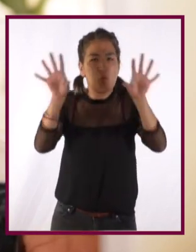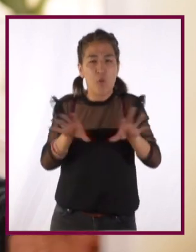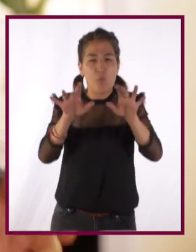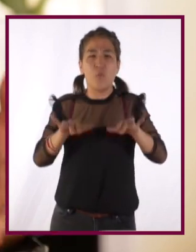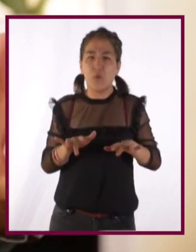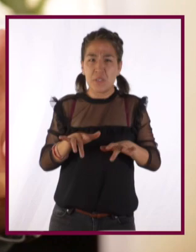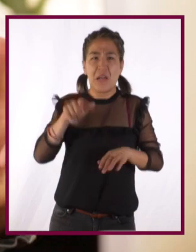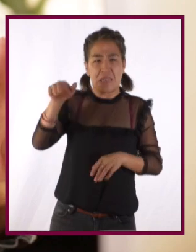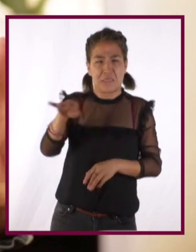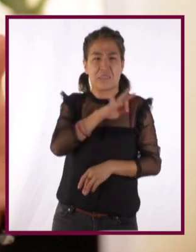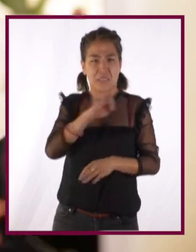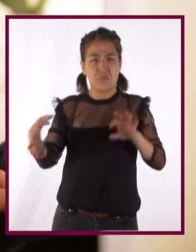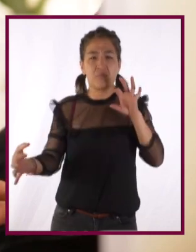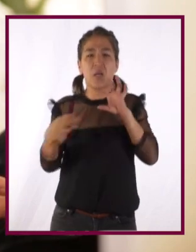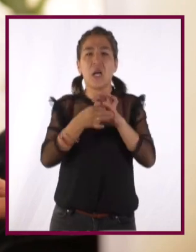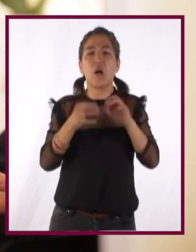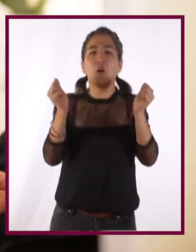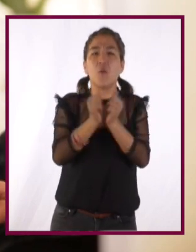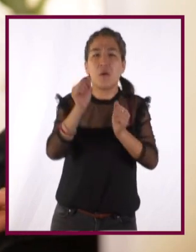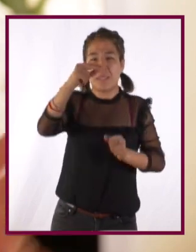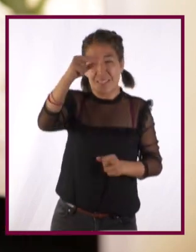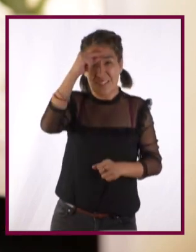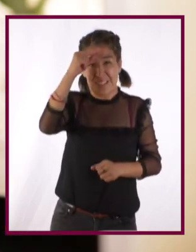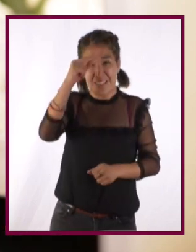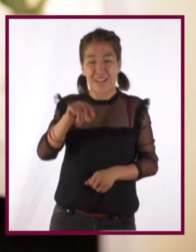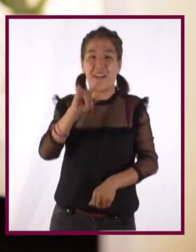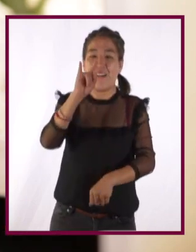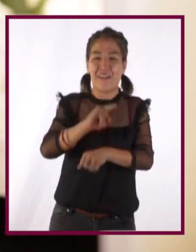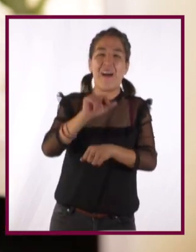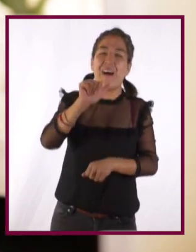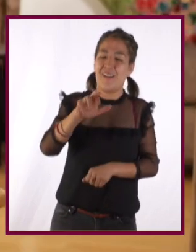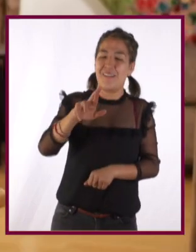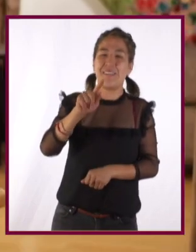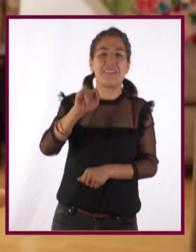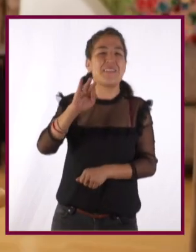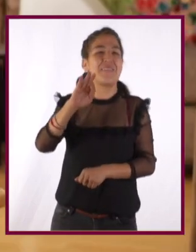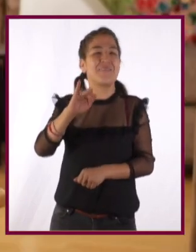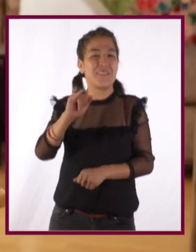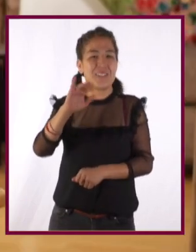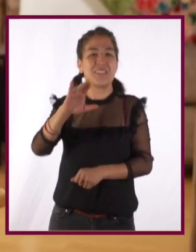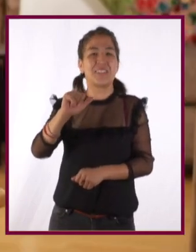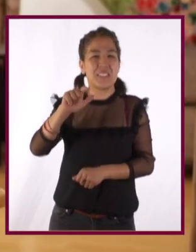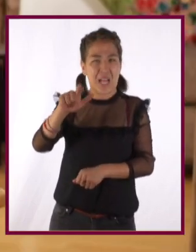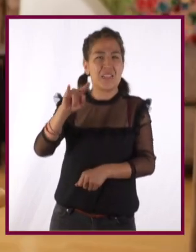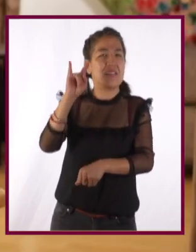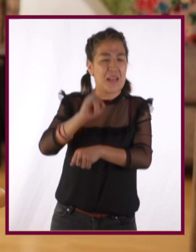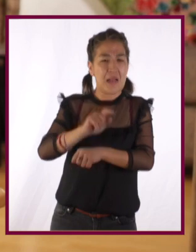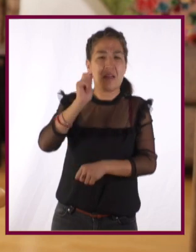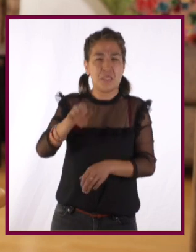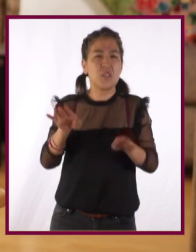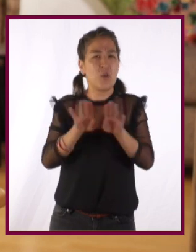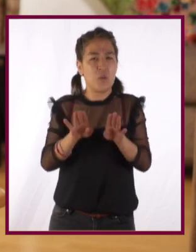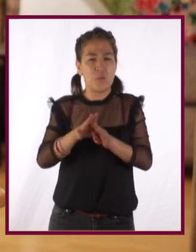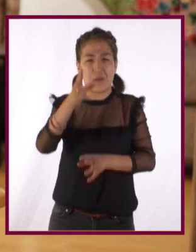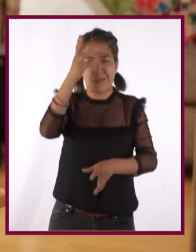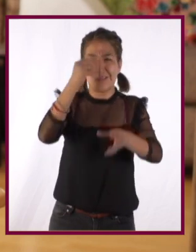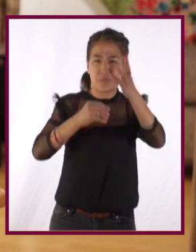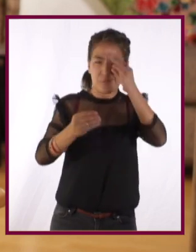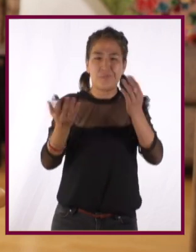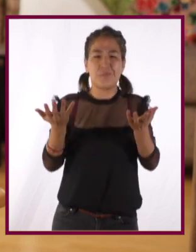computacional, ¿esto quiere decir que podría estar relacionado también con la inteligencia artificial? Bueno, aquí la pregunta sí